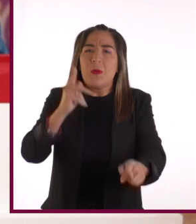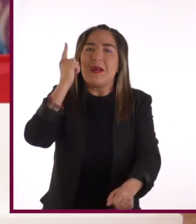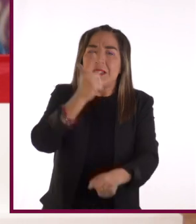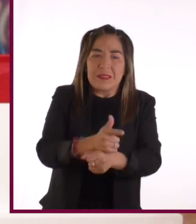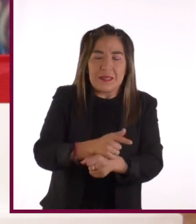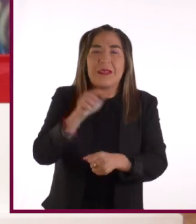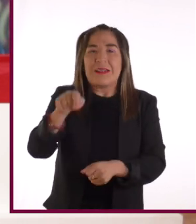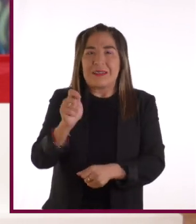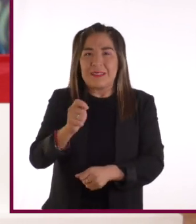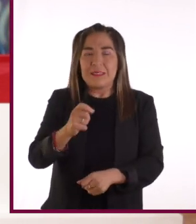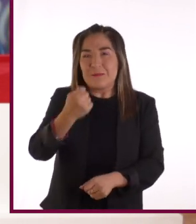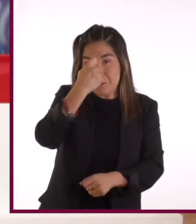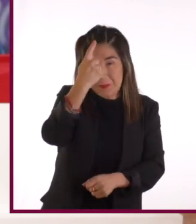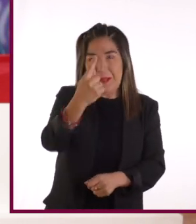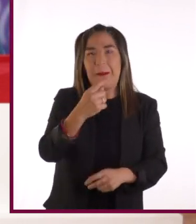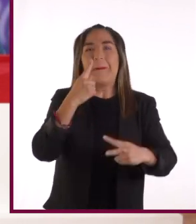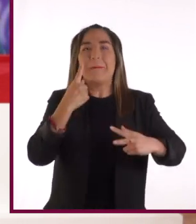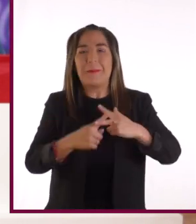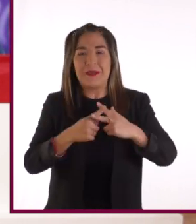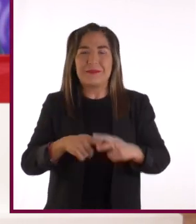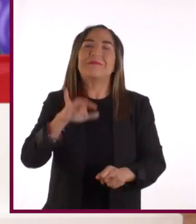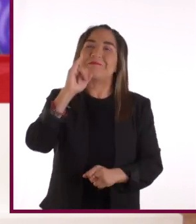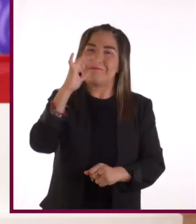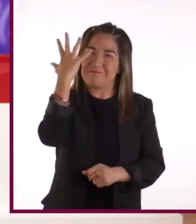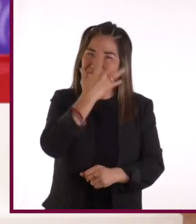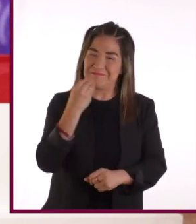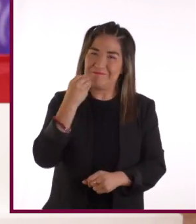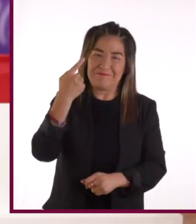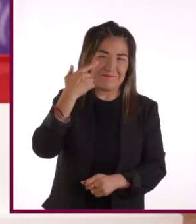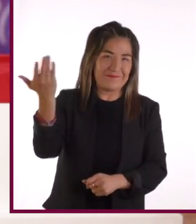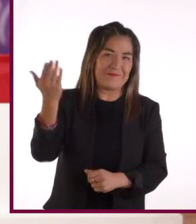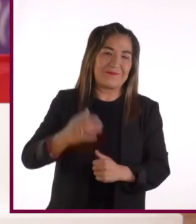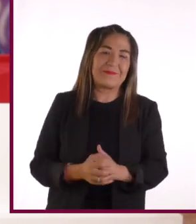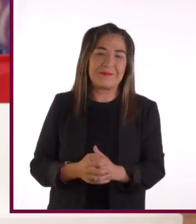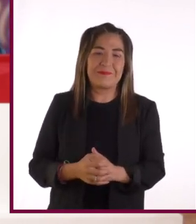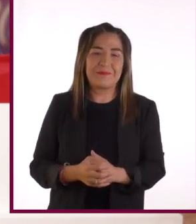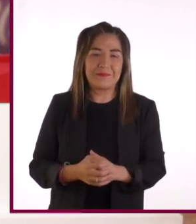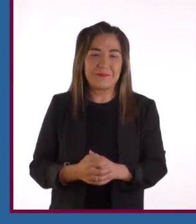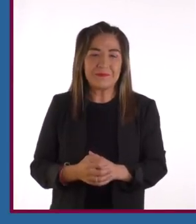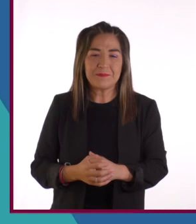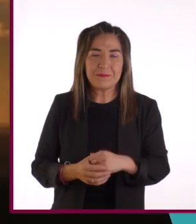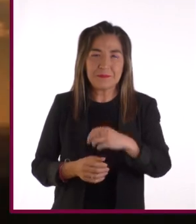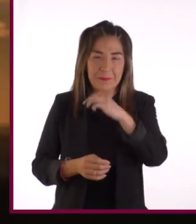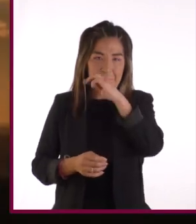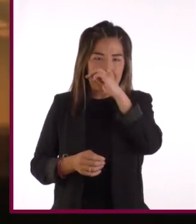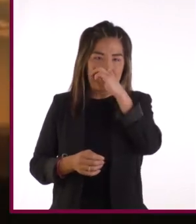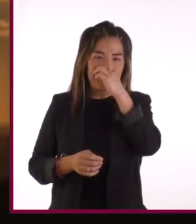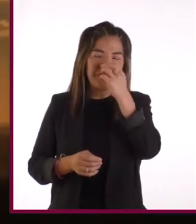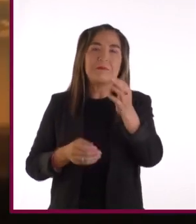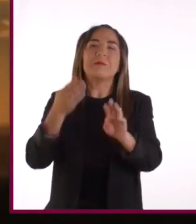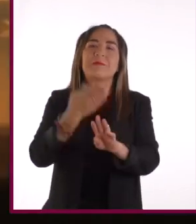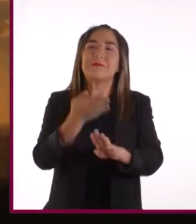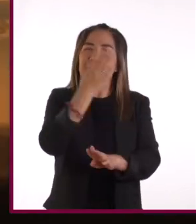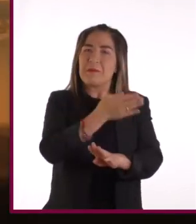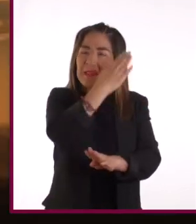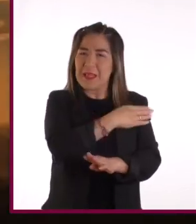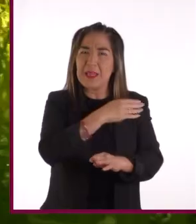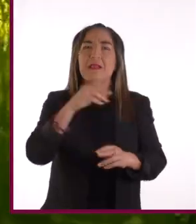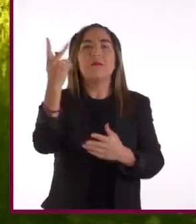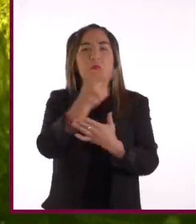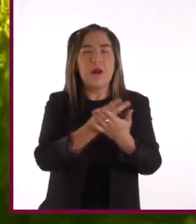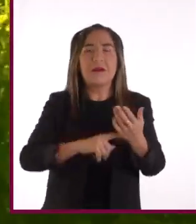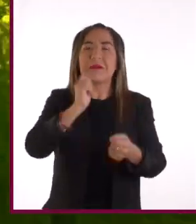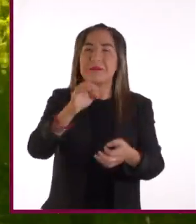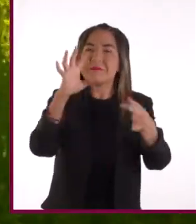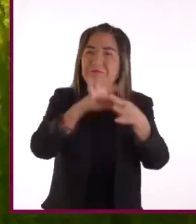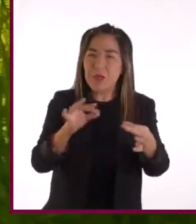hablando del descubrimiento o invención de las matemáticas? Maravilloso, vamos. En otros programas hemos hablado de